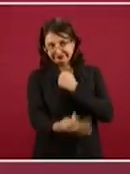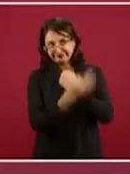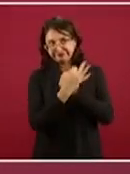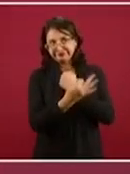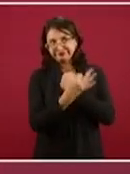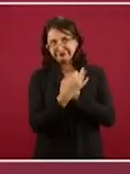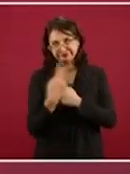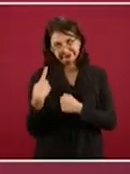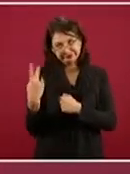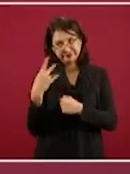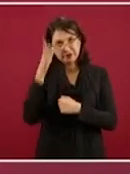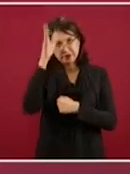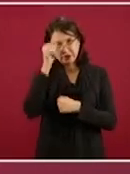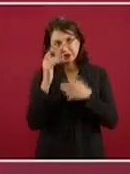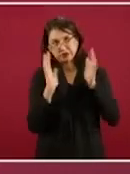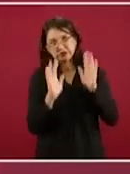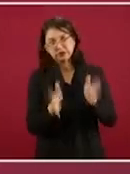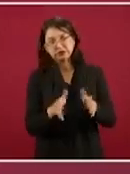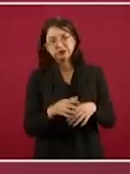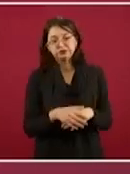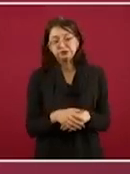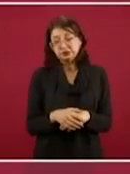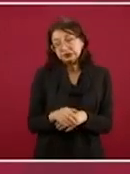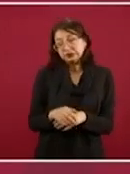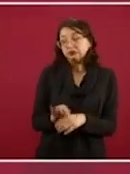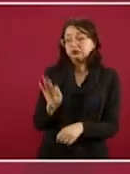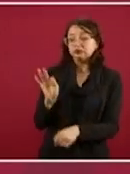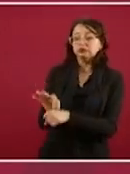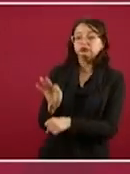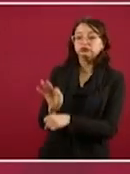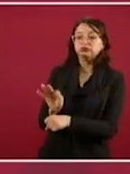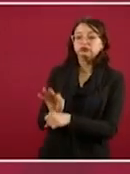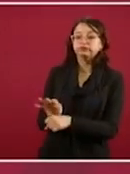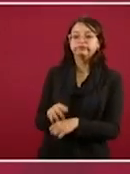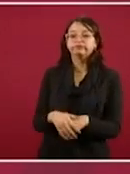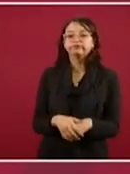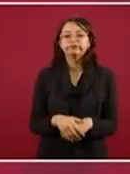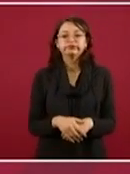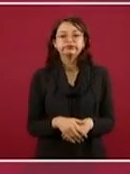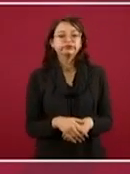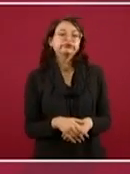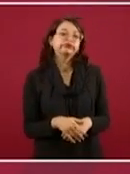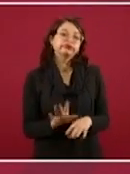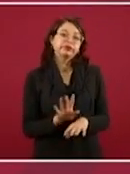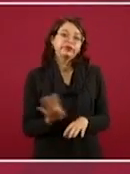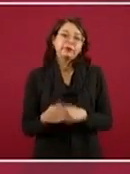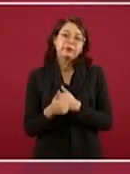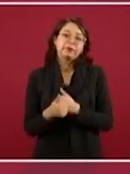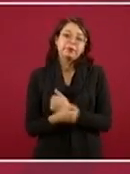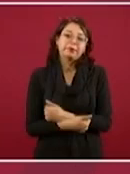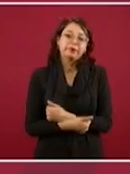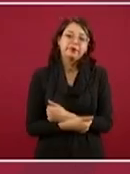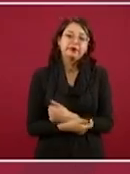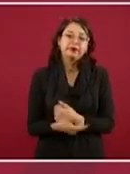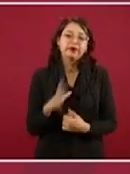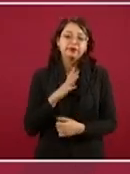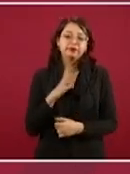lo que ya habían negociado, pero ya habían transado.